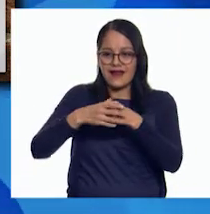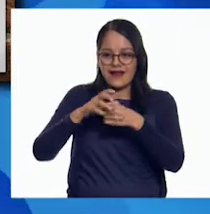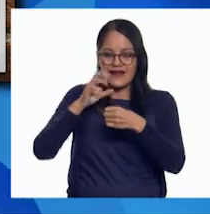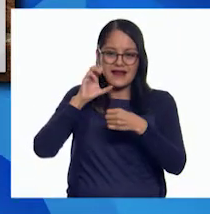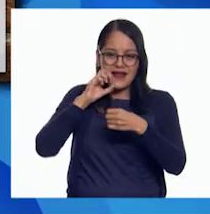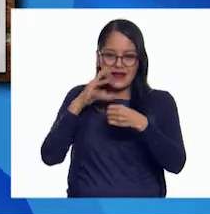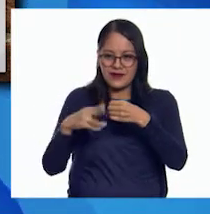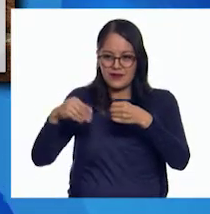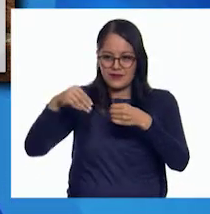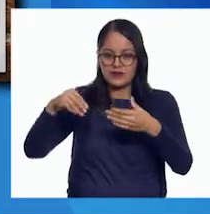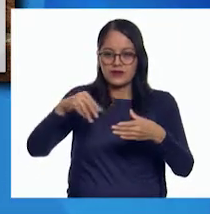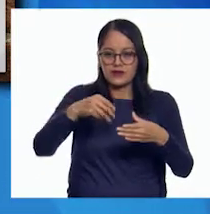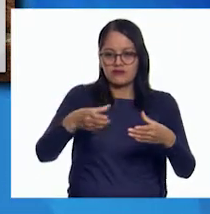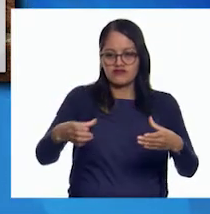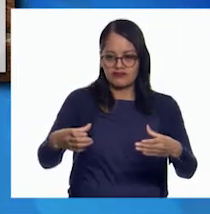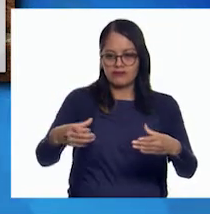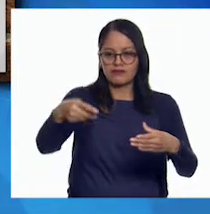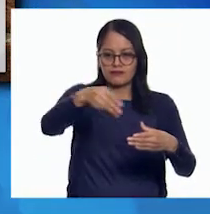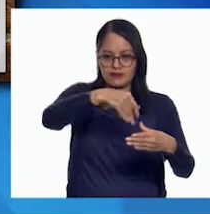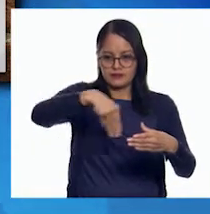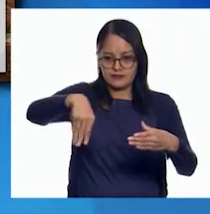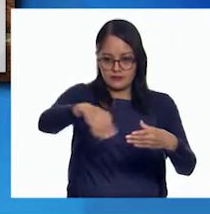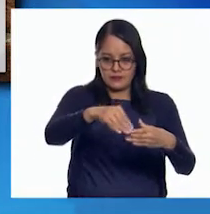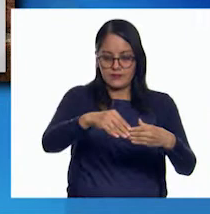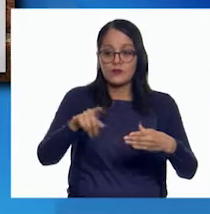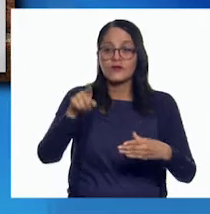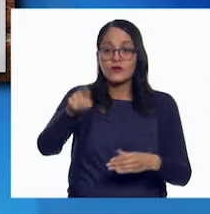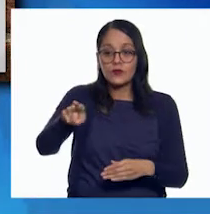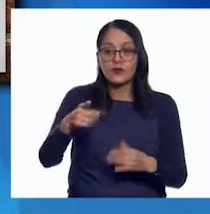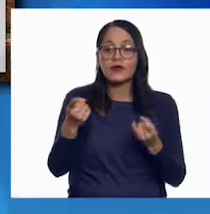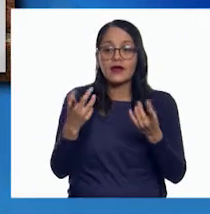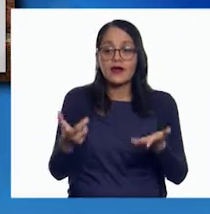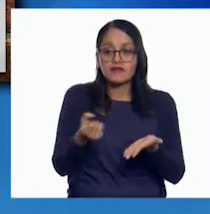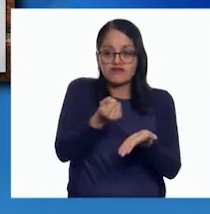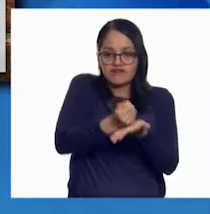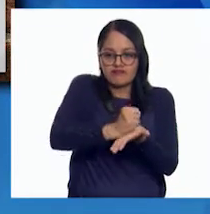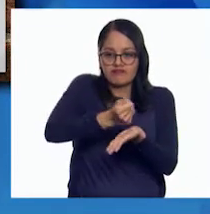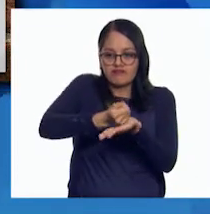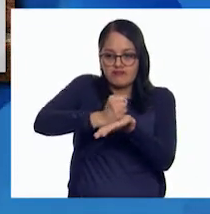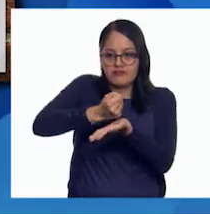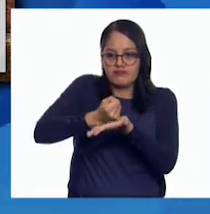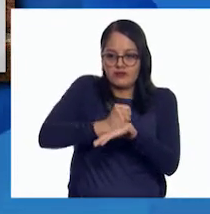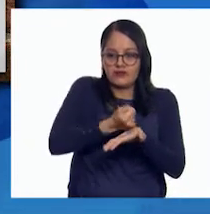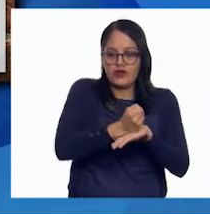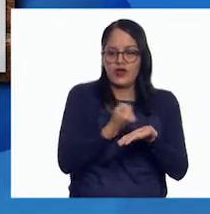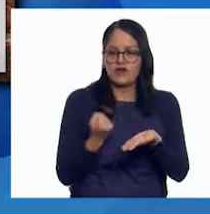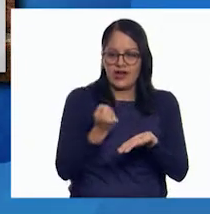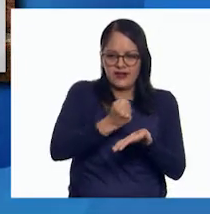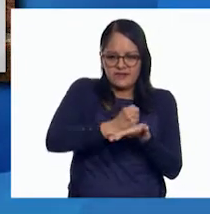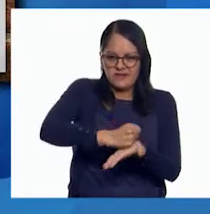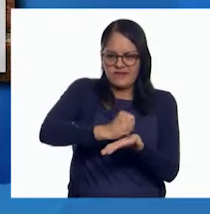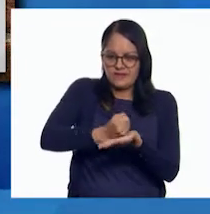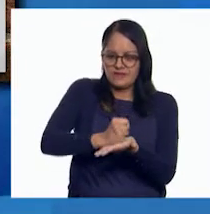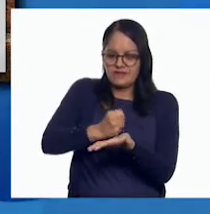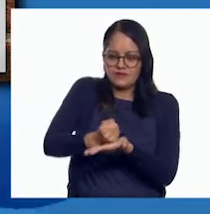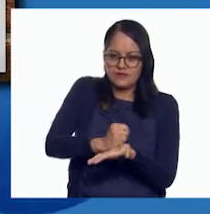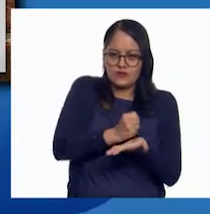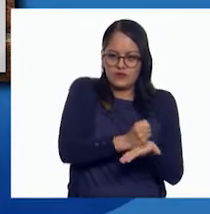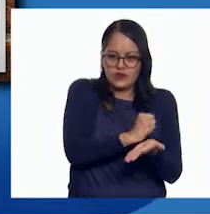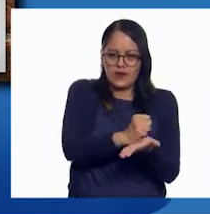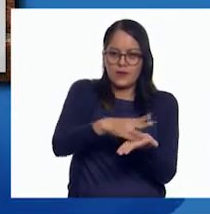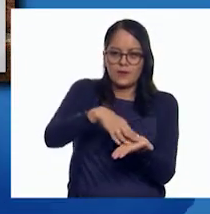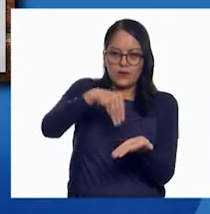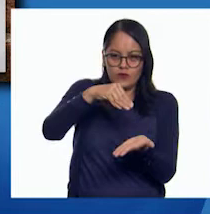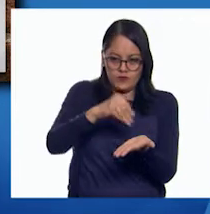mortero. 2. Tritura los ingredientes dentro del mortero con mucha fuerza hasta que todo quede hecho casi